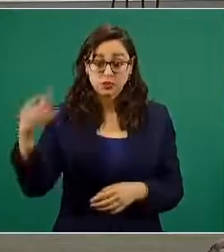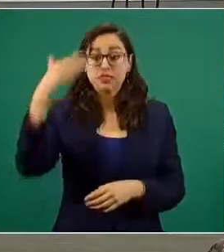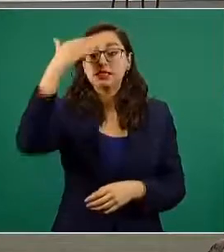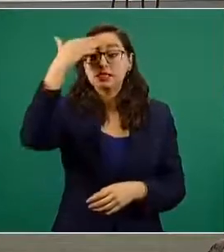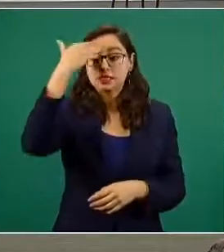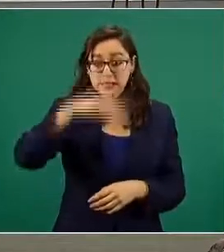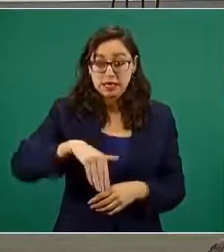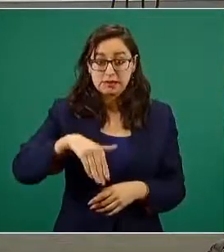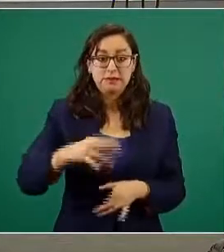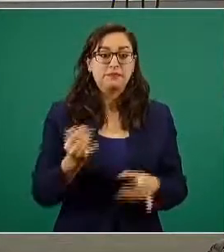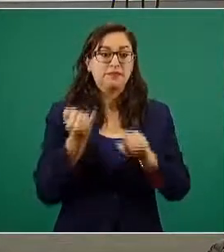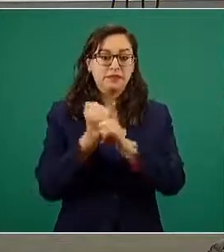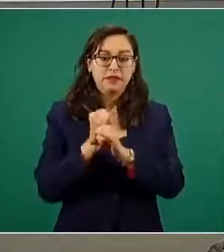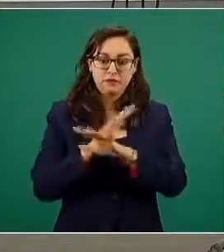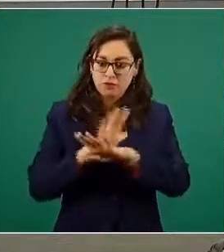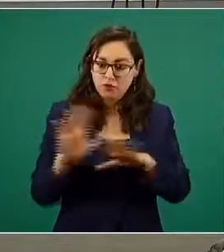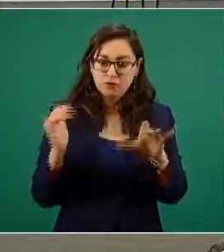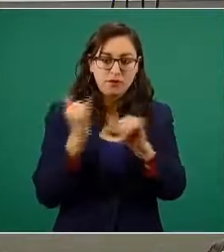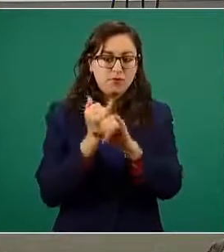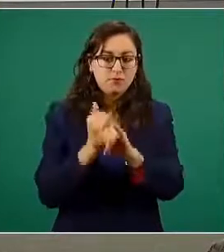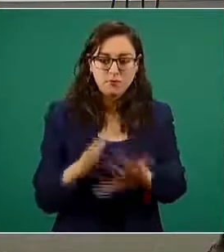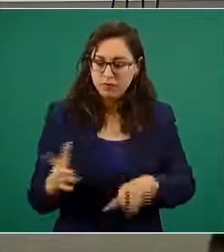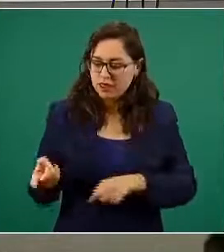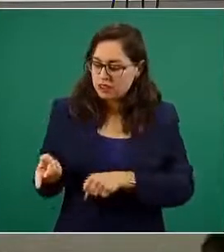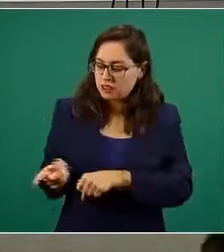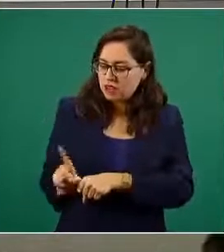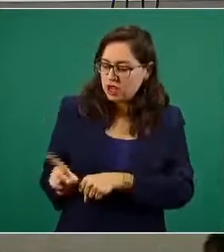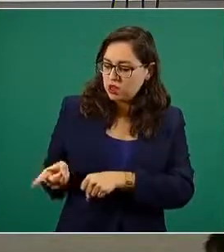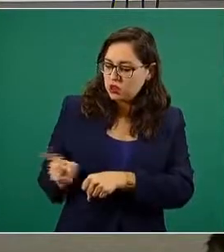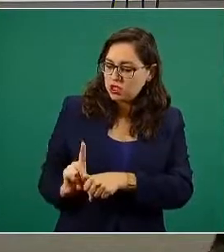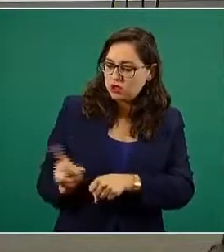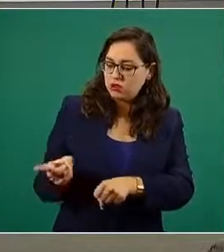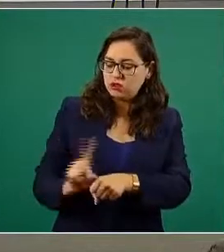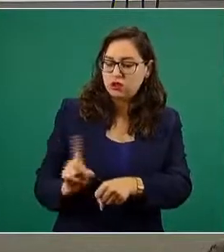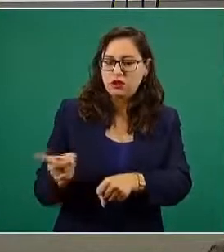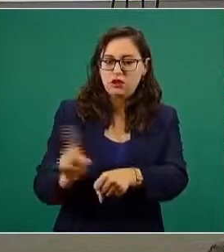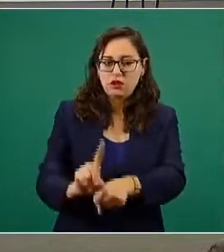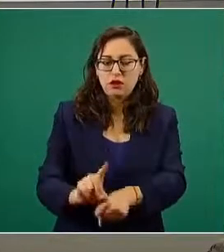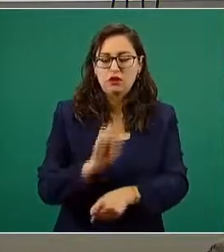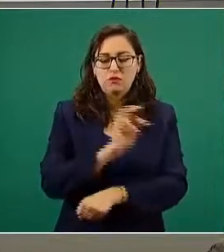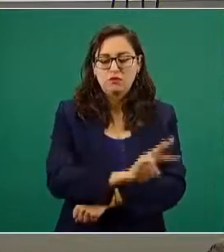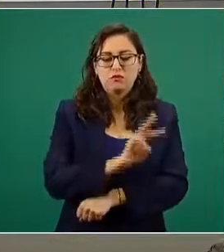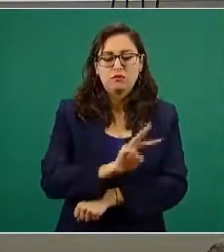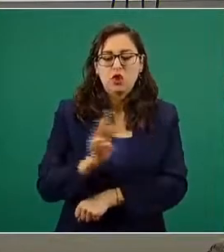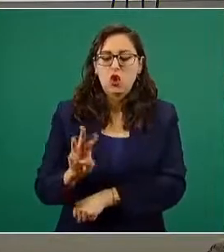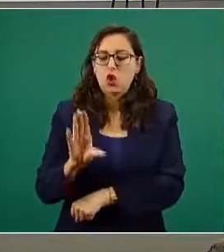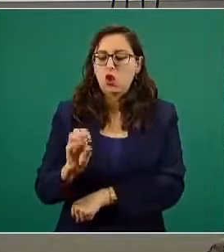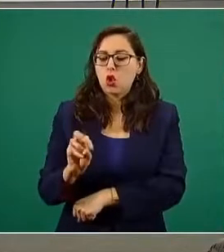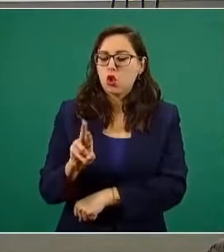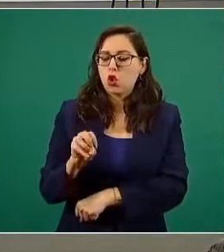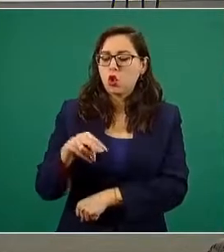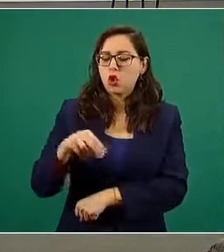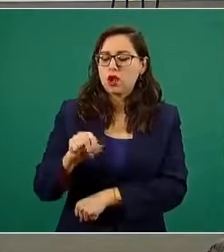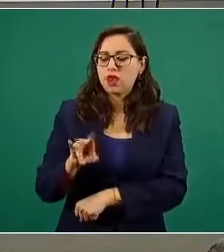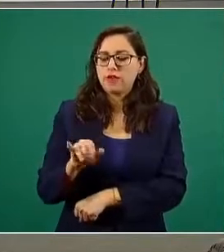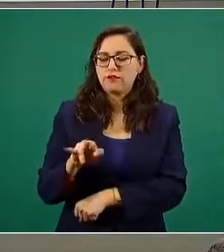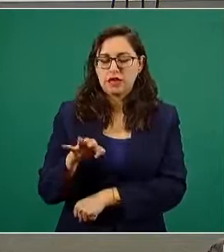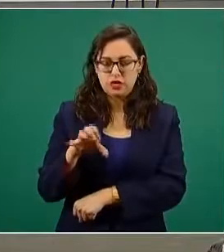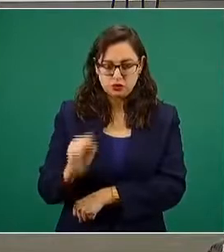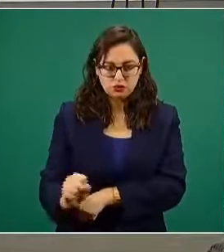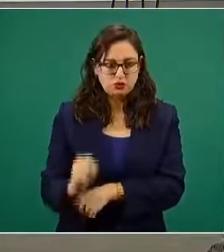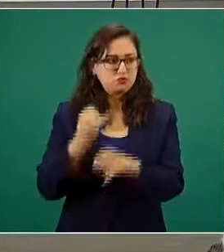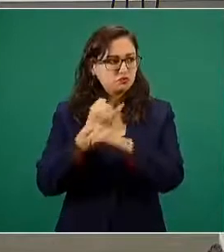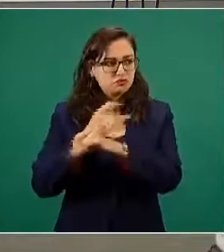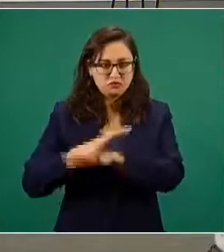informes técnicos se publican en tiempo real en el portal coronavirus.gov.mx. Toda información que hayamos presentado alguna